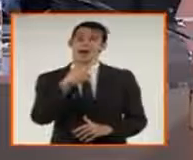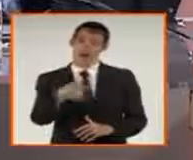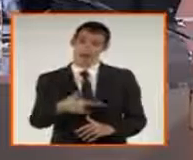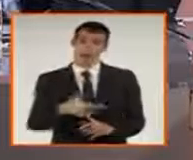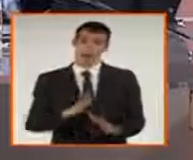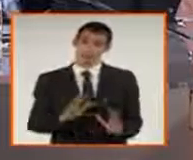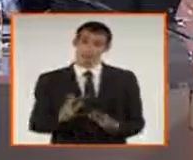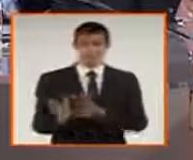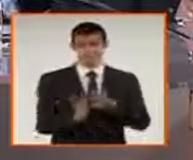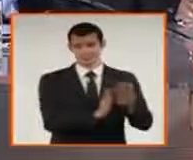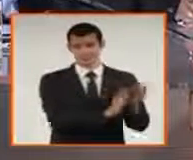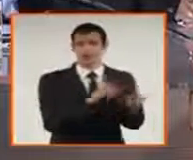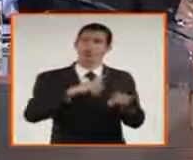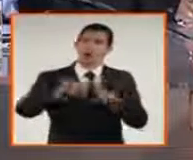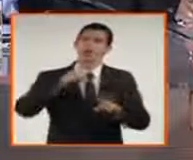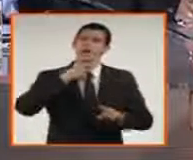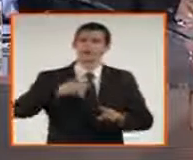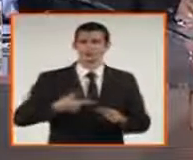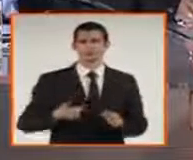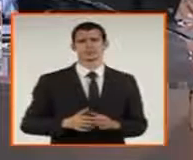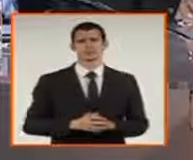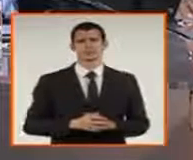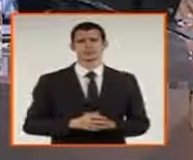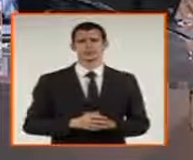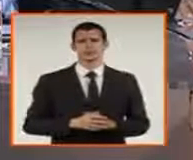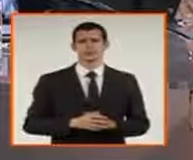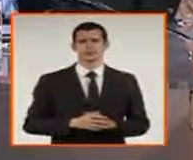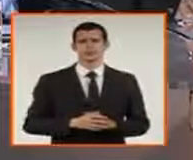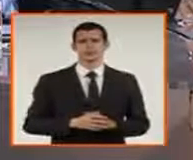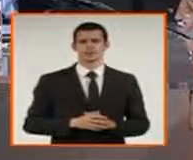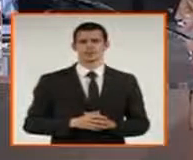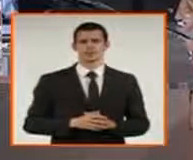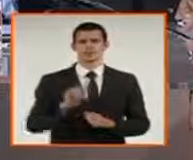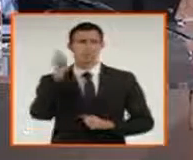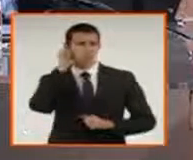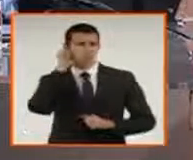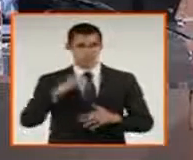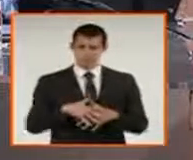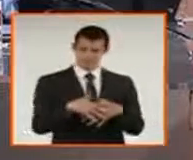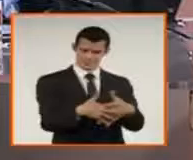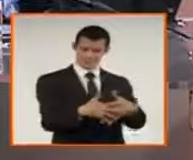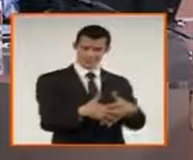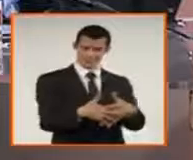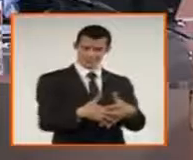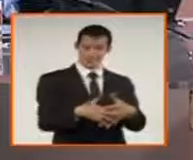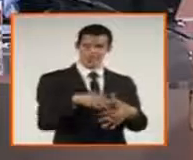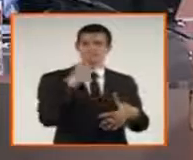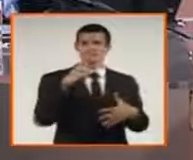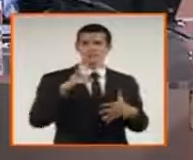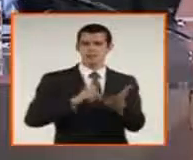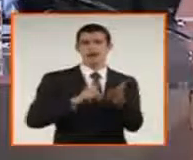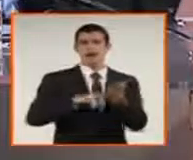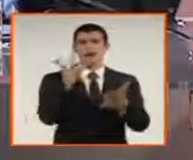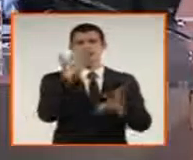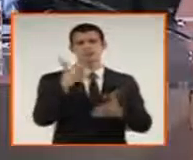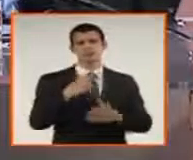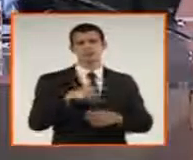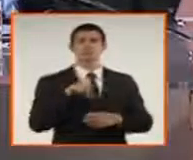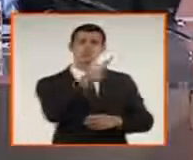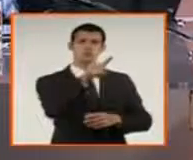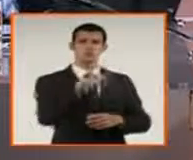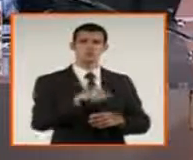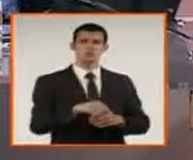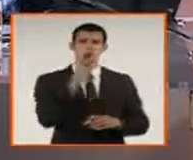persona y evidentemente no, no es de él. Y tendría la obligación de... de reembolsar lo que ya se le entregó como alimentos.